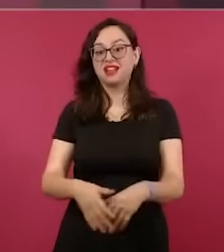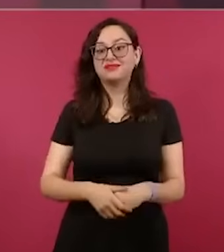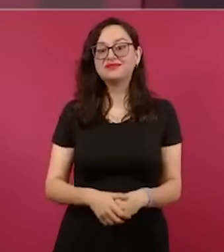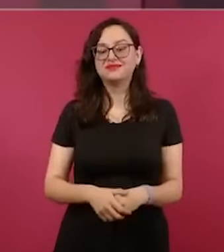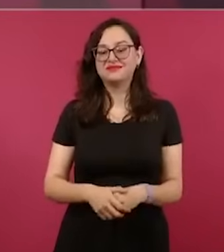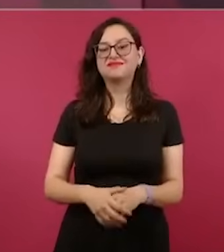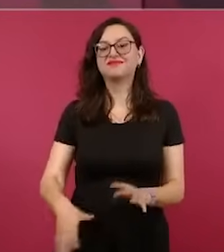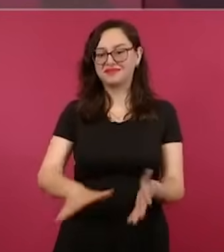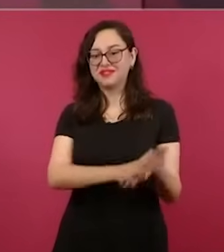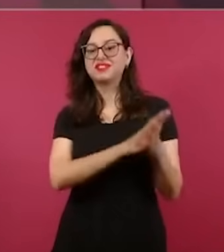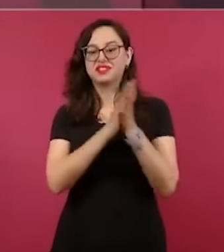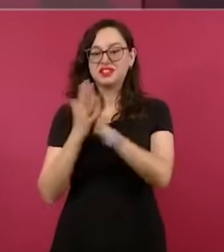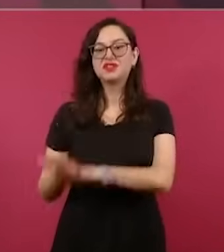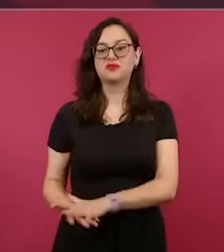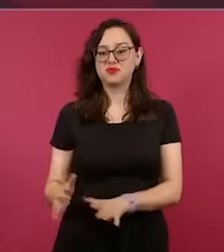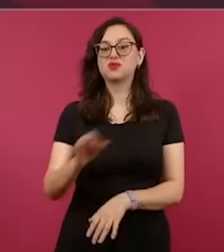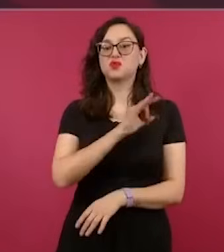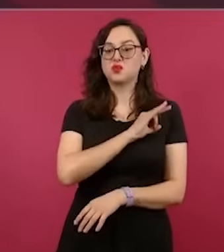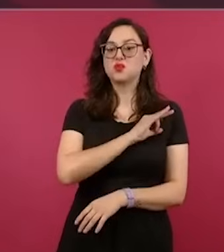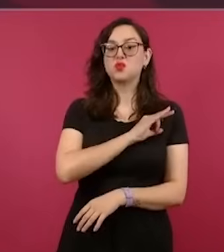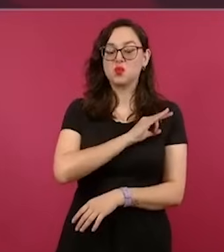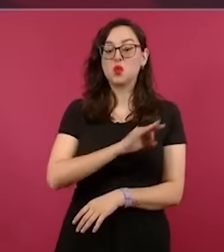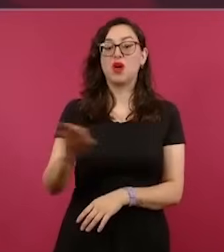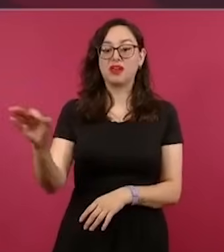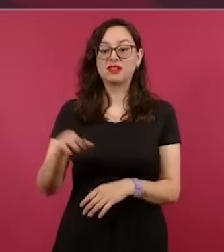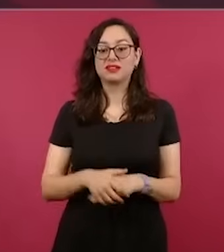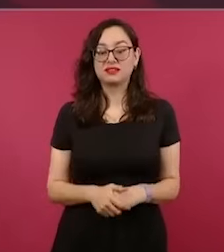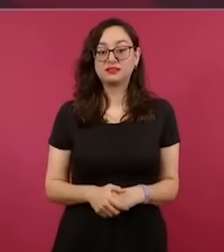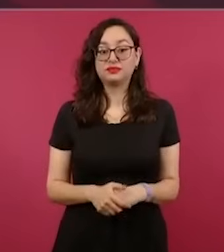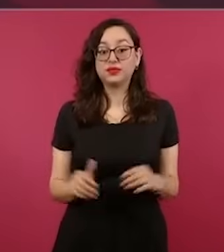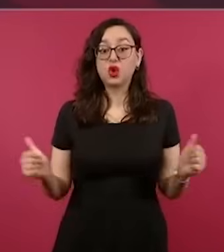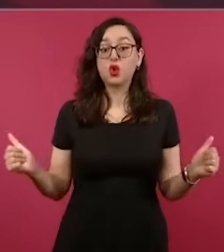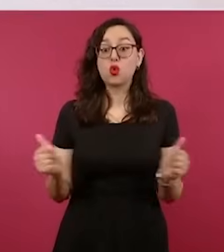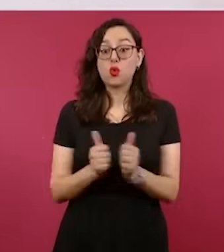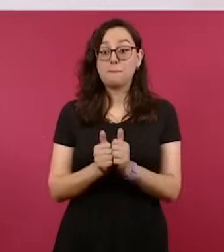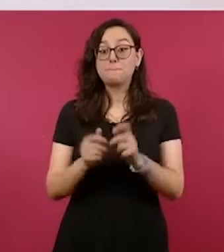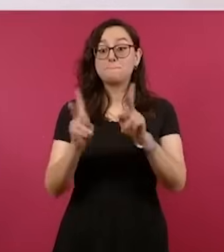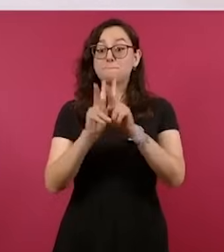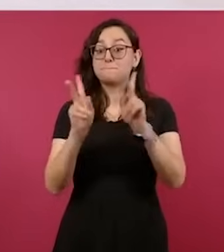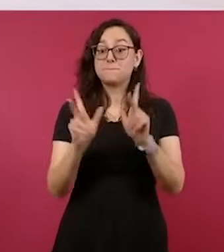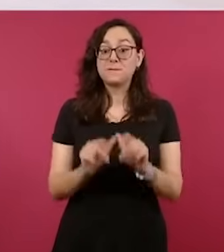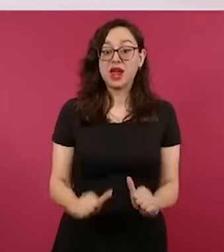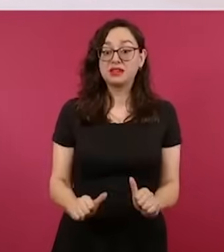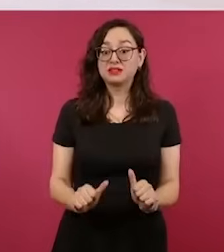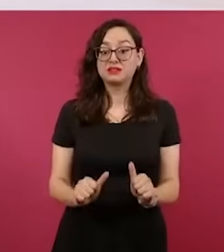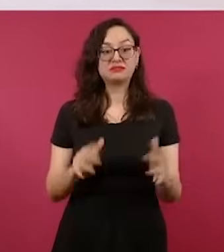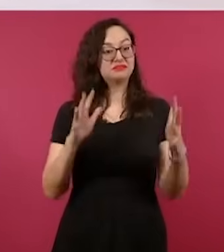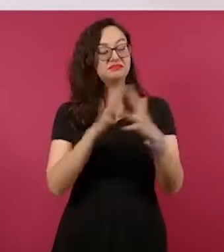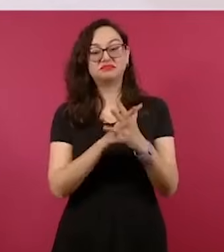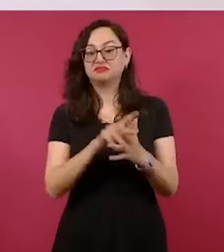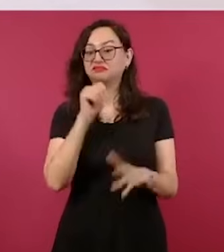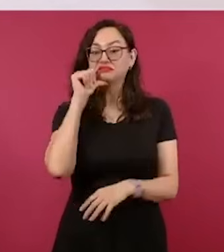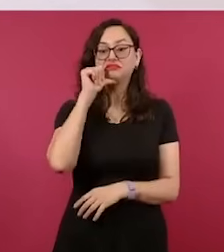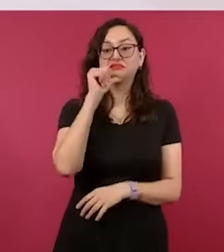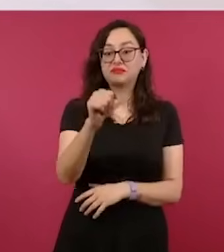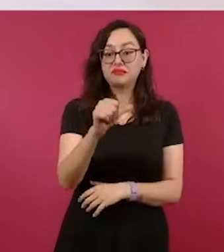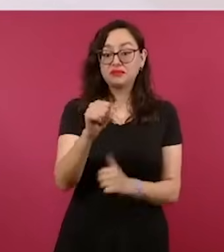Y eso nos permitió, de manera pacífica, sin violencia, por la vía electoral,